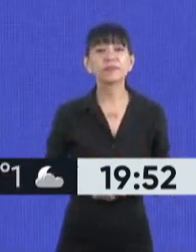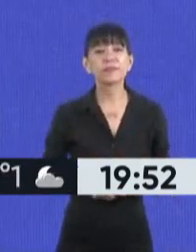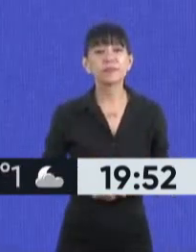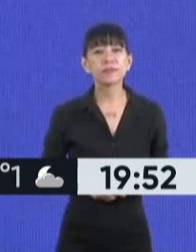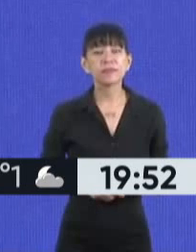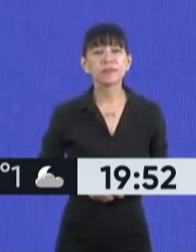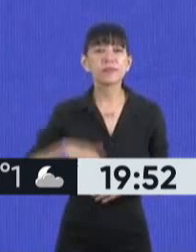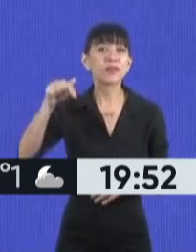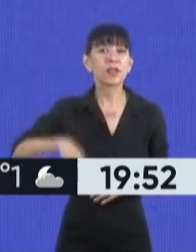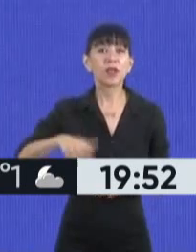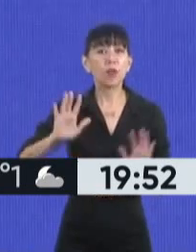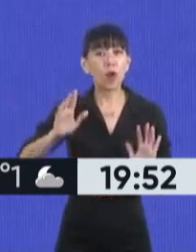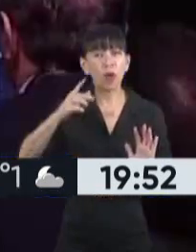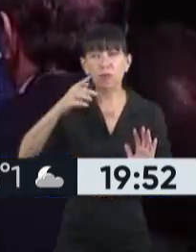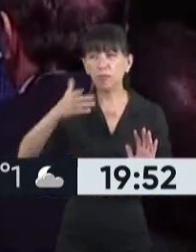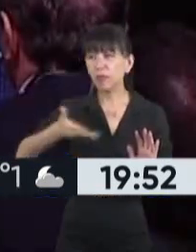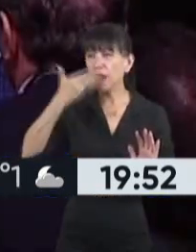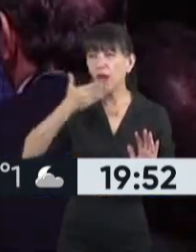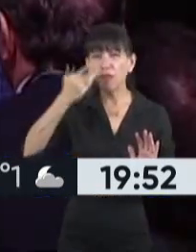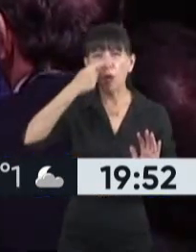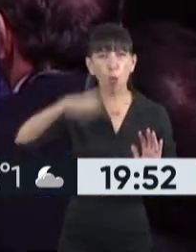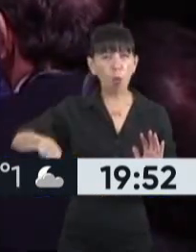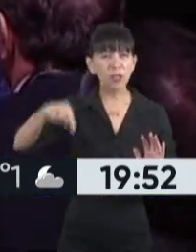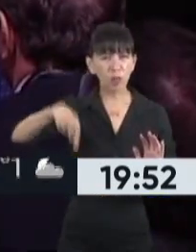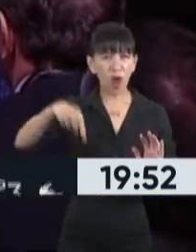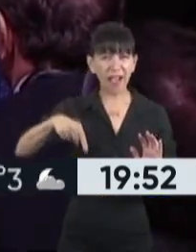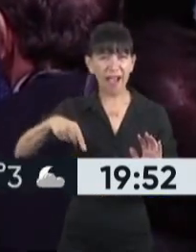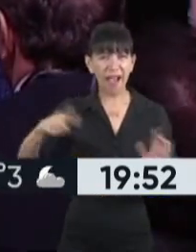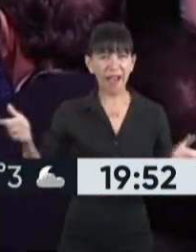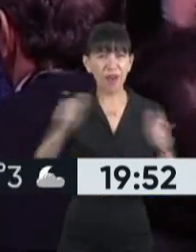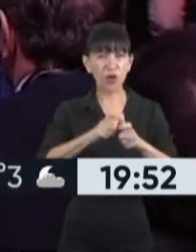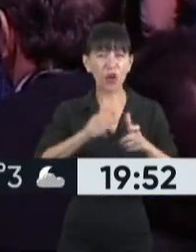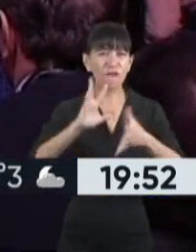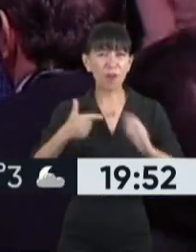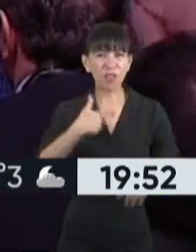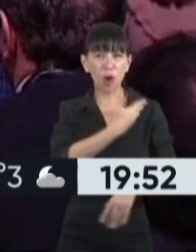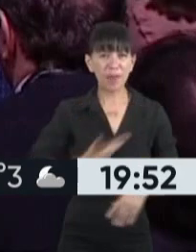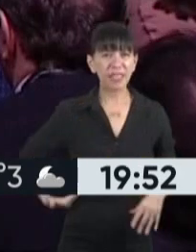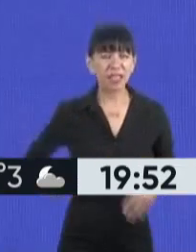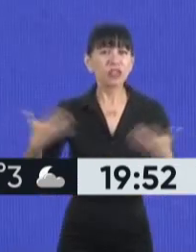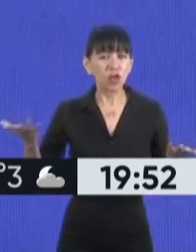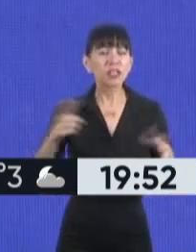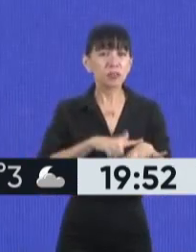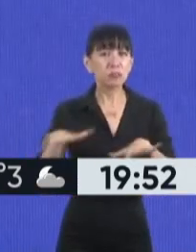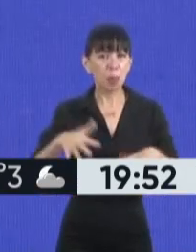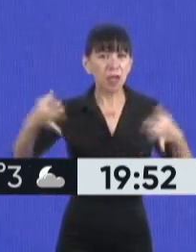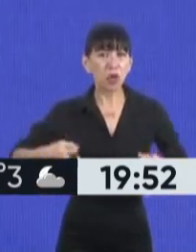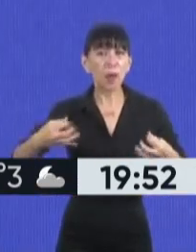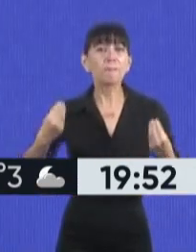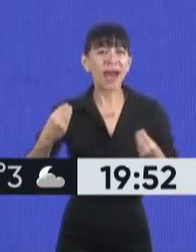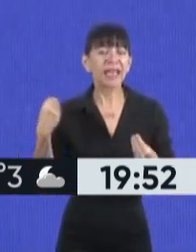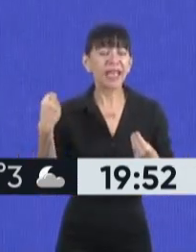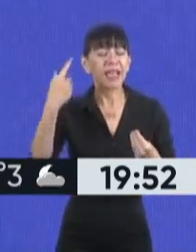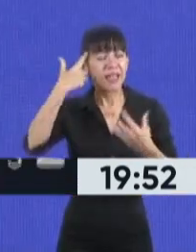ser mi último discurso como presidente, aquí en Camargo. Con lo cual es un buen momento para la reflexión y para liberarme